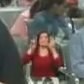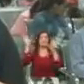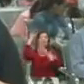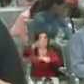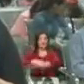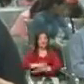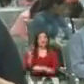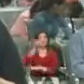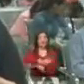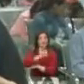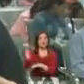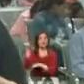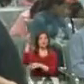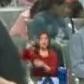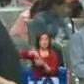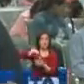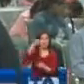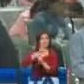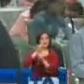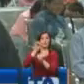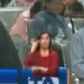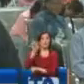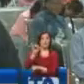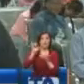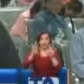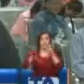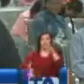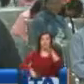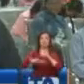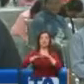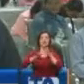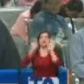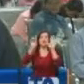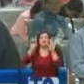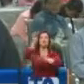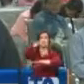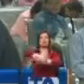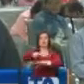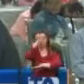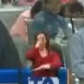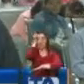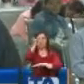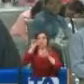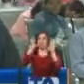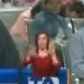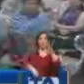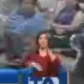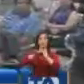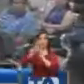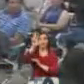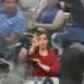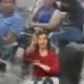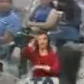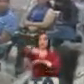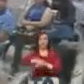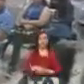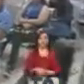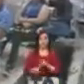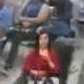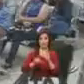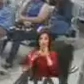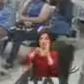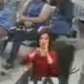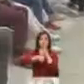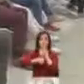el día de elecciones vamos a trabajar el día sábado de 8 a 6 de la tarde y el día domingo de 8 a 3. La gente dice que obtener